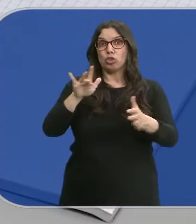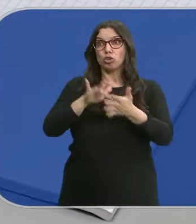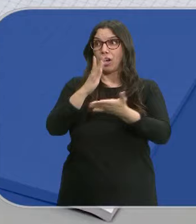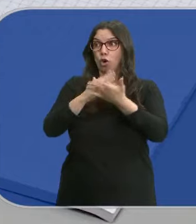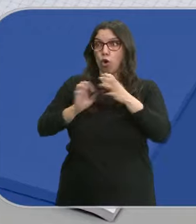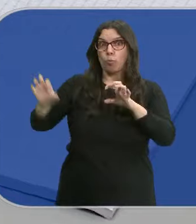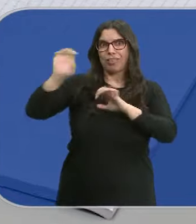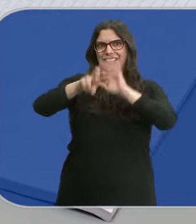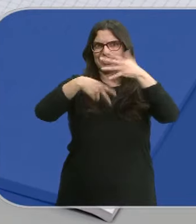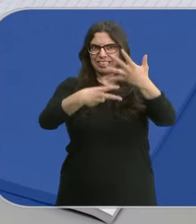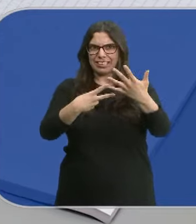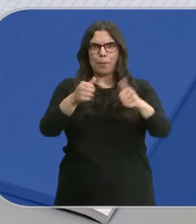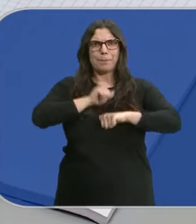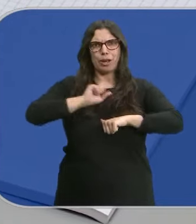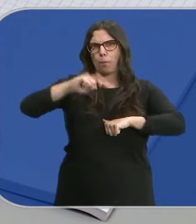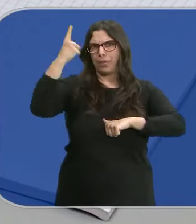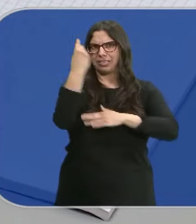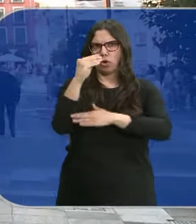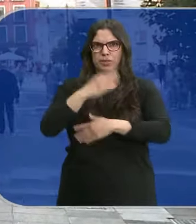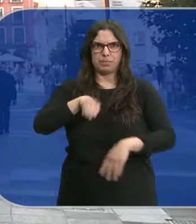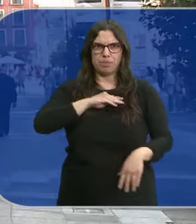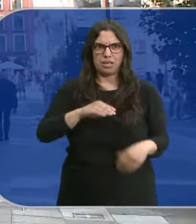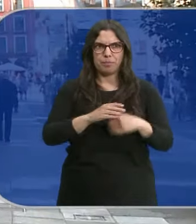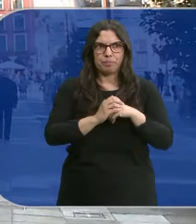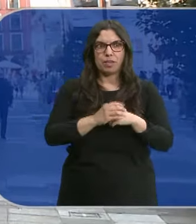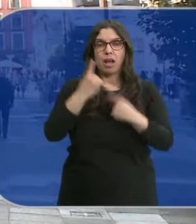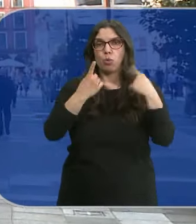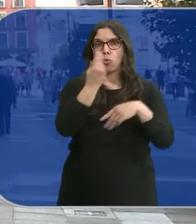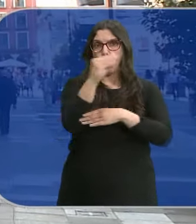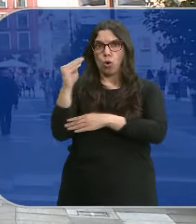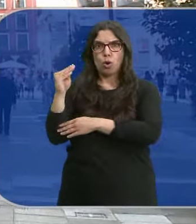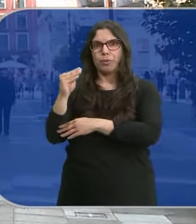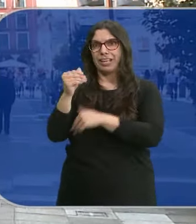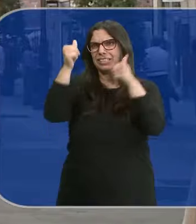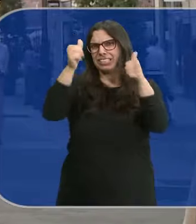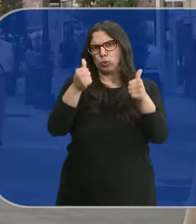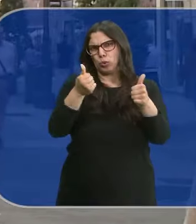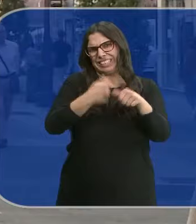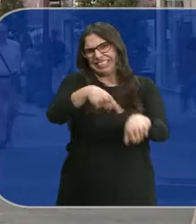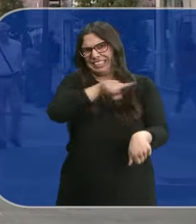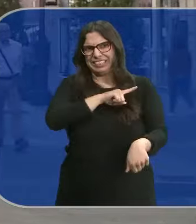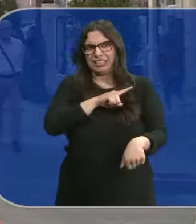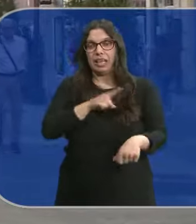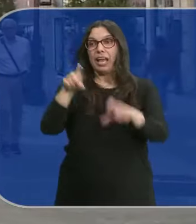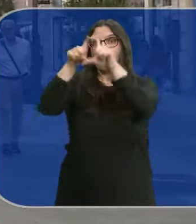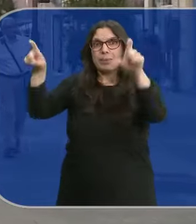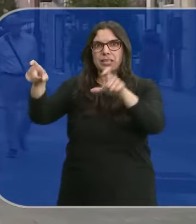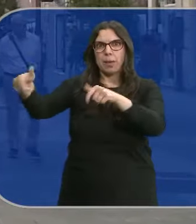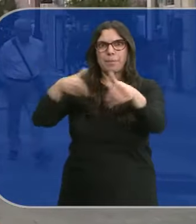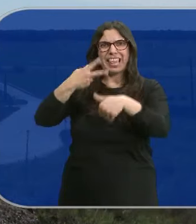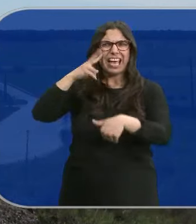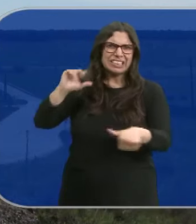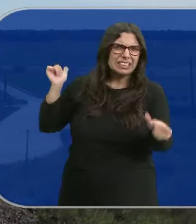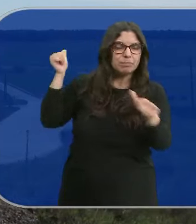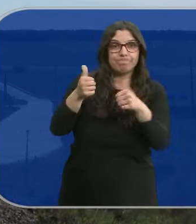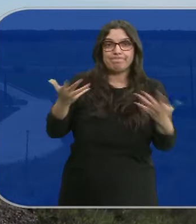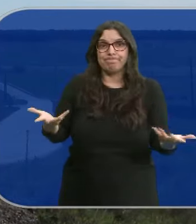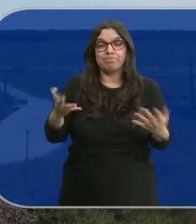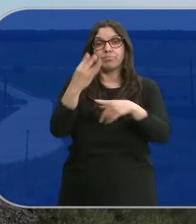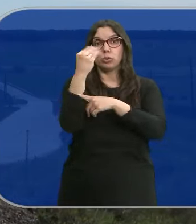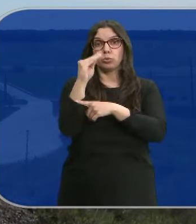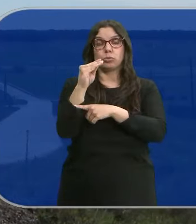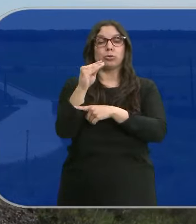séptima comunidad con más desempleo juvenil de España. Hay jóvenes que están muy sobrecualificados. En las empresas te piden siempre mucha experiencia. Una